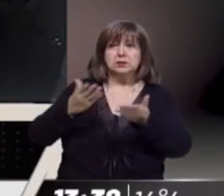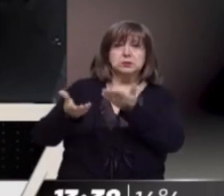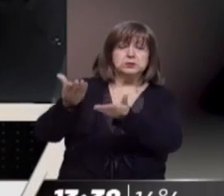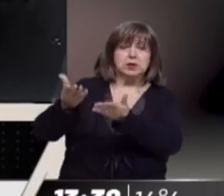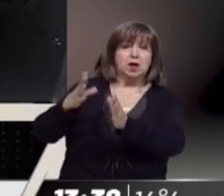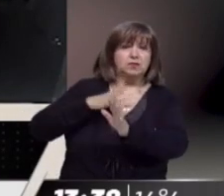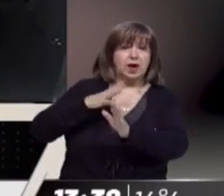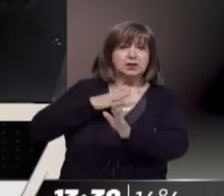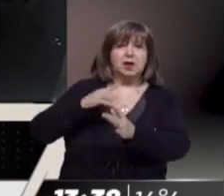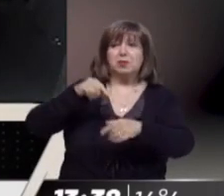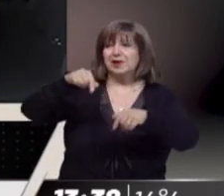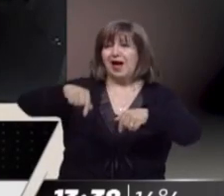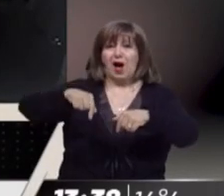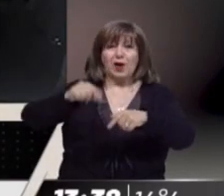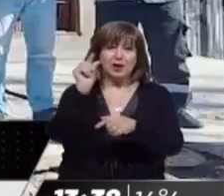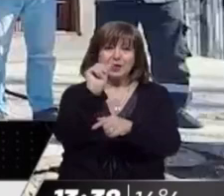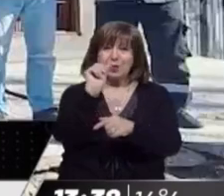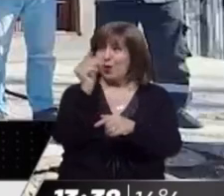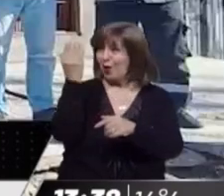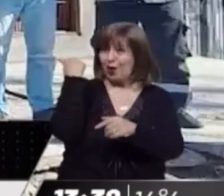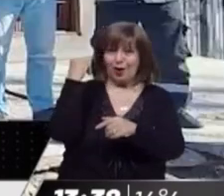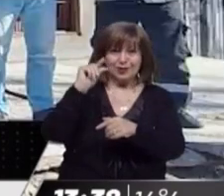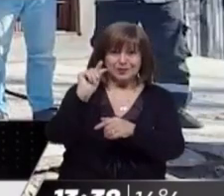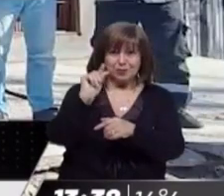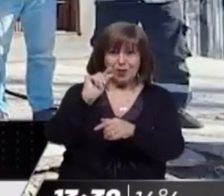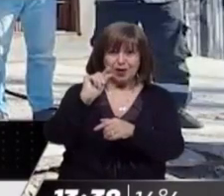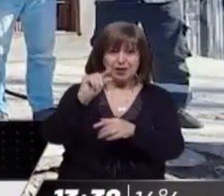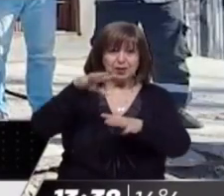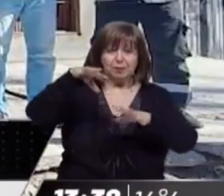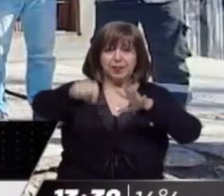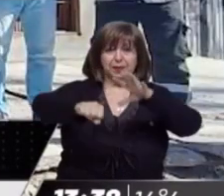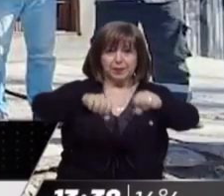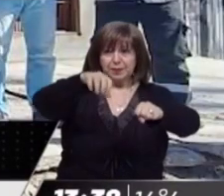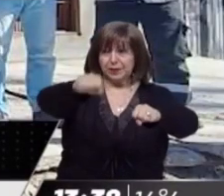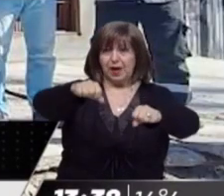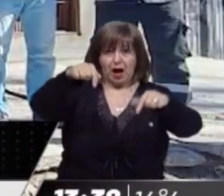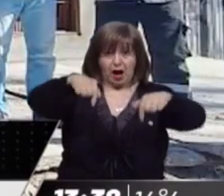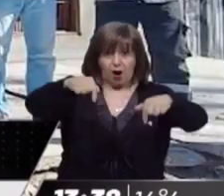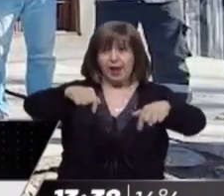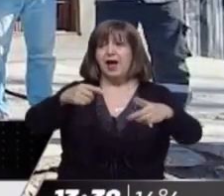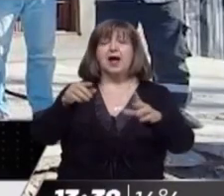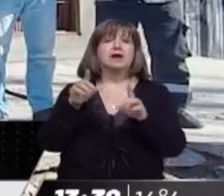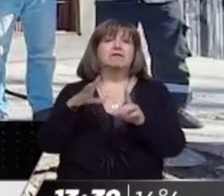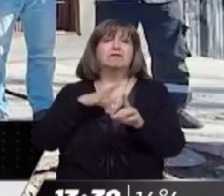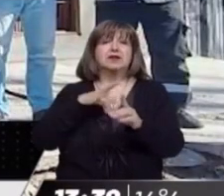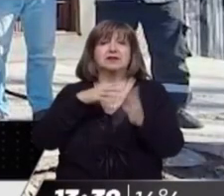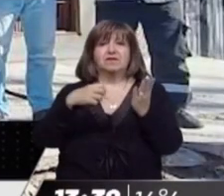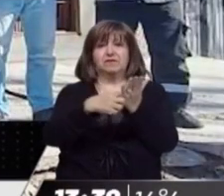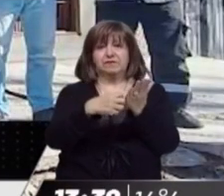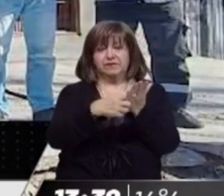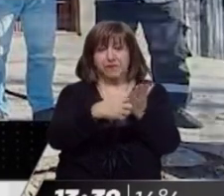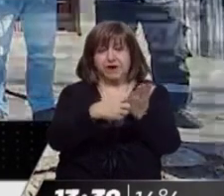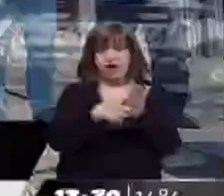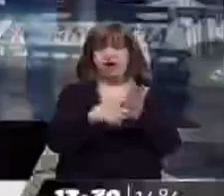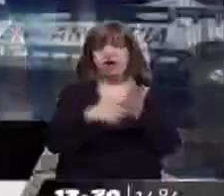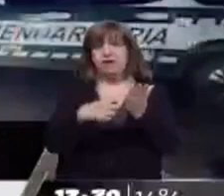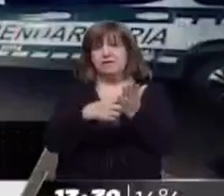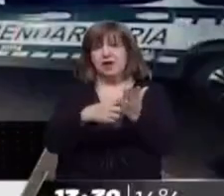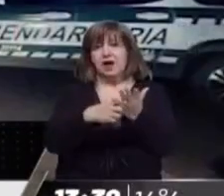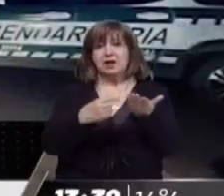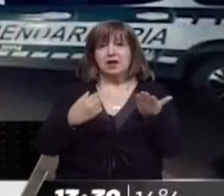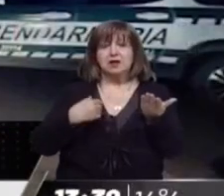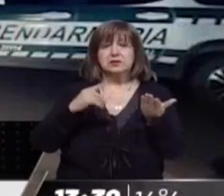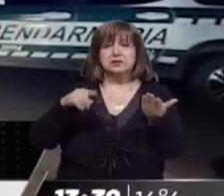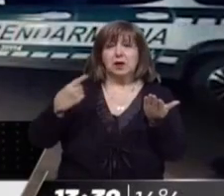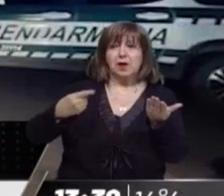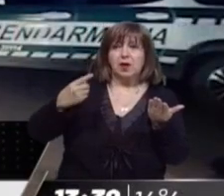judicial. Esto es muy fresco y los parámetros que se han manejado han sido a través de los órganos oficiales nacionales